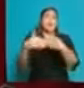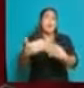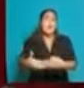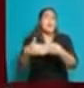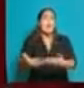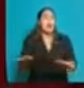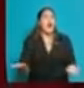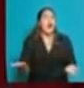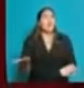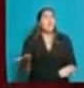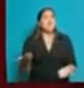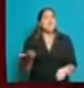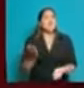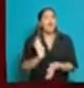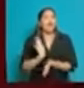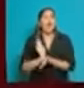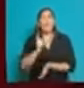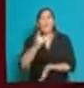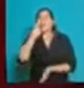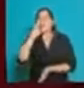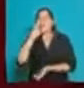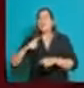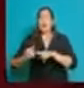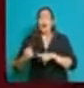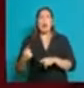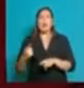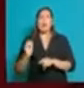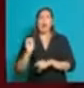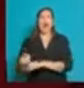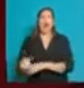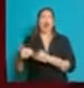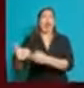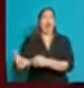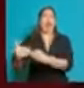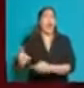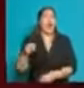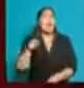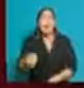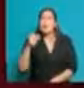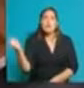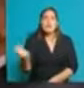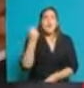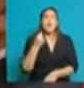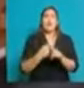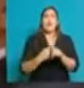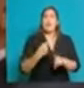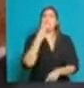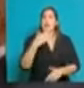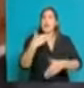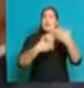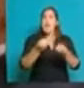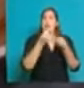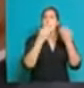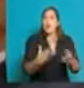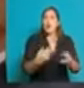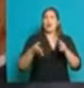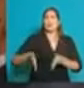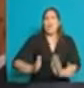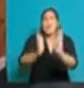lo tanto, poco rédito político. Estoy hablando de las obras claves para el desarrollo energético, de caminos y